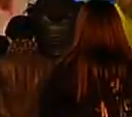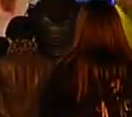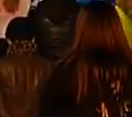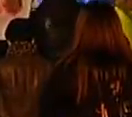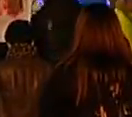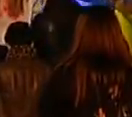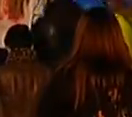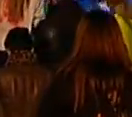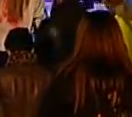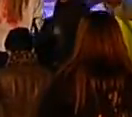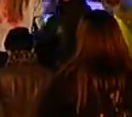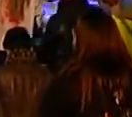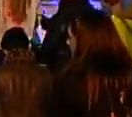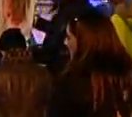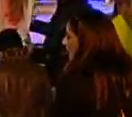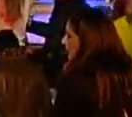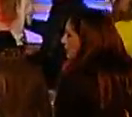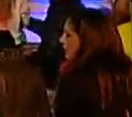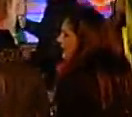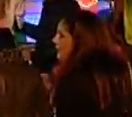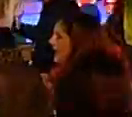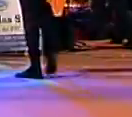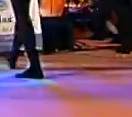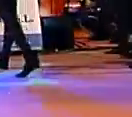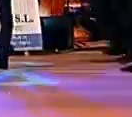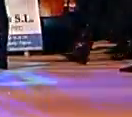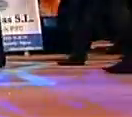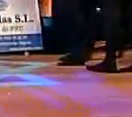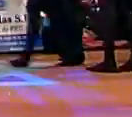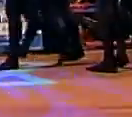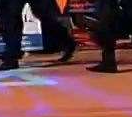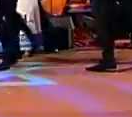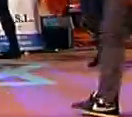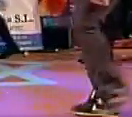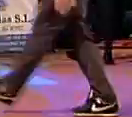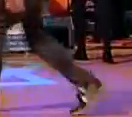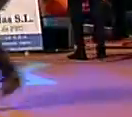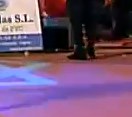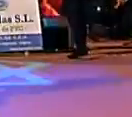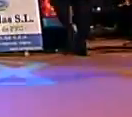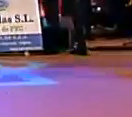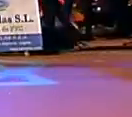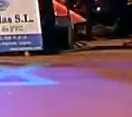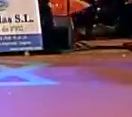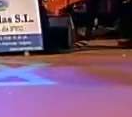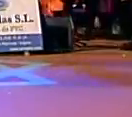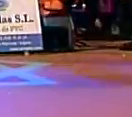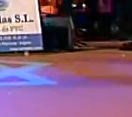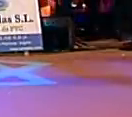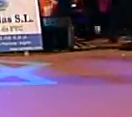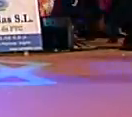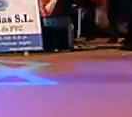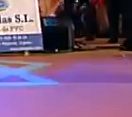Han estado perfectos, los últimos de la noche, pero han dejado el listón bien alto. Quedan ya pocos minutos para acabar esta segunda fase de Murgas del Carnaval de las